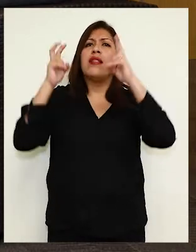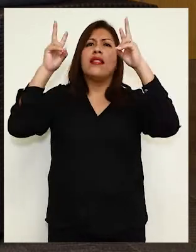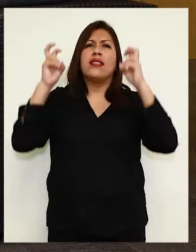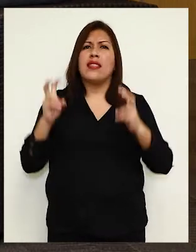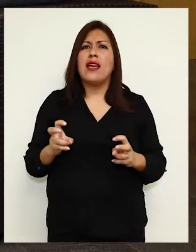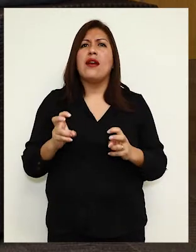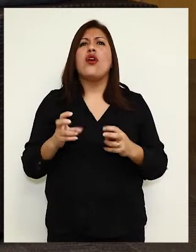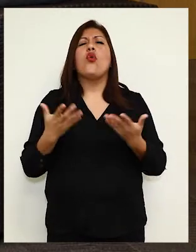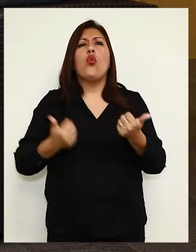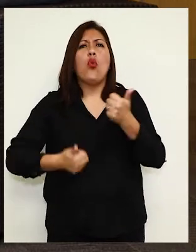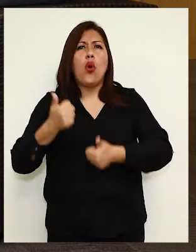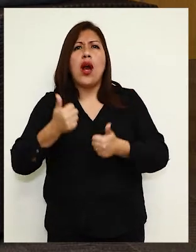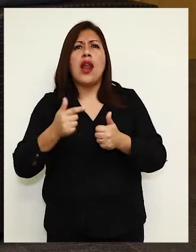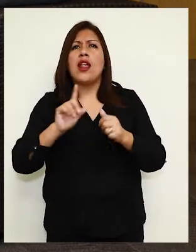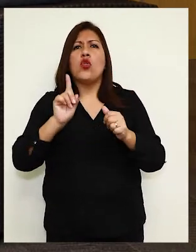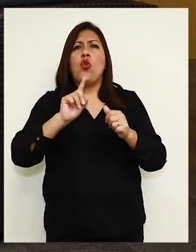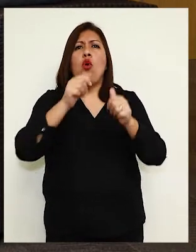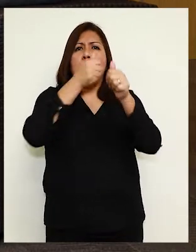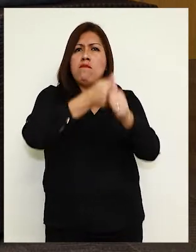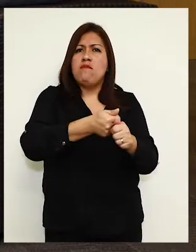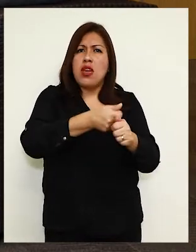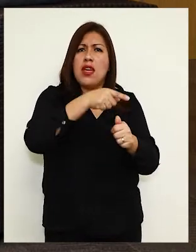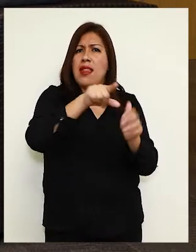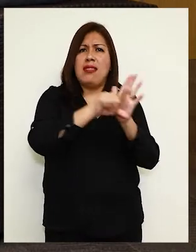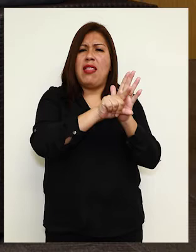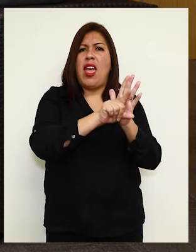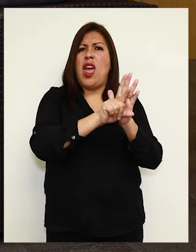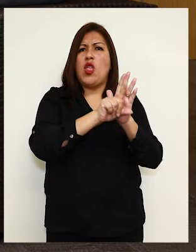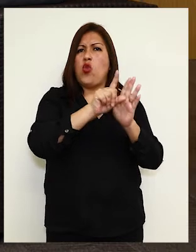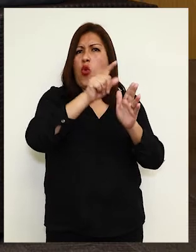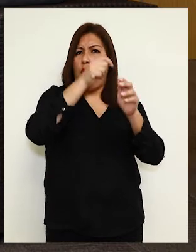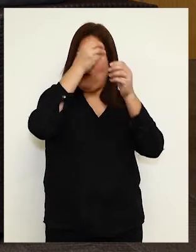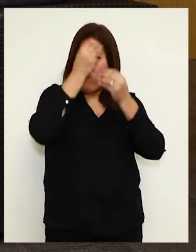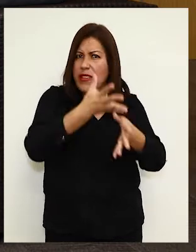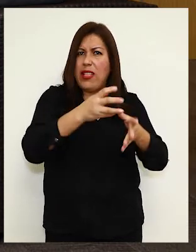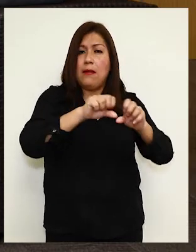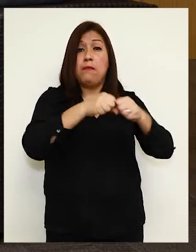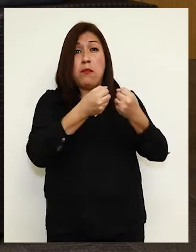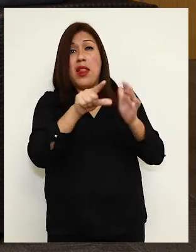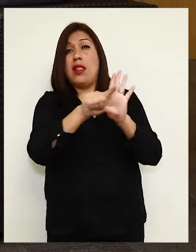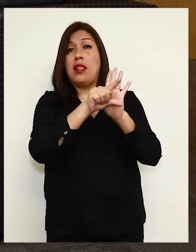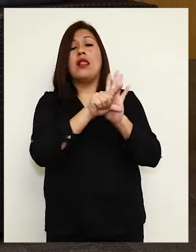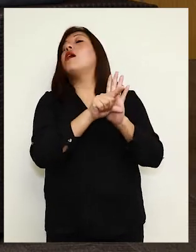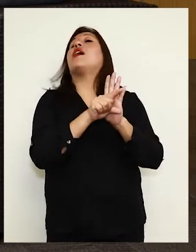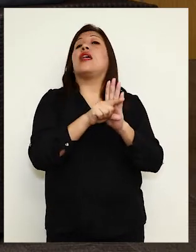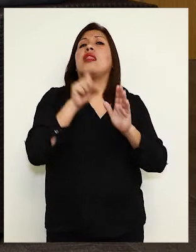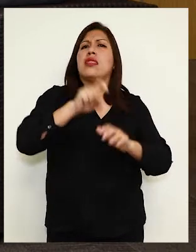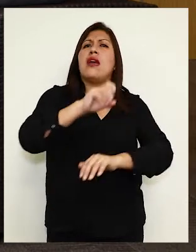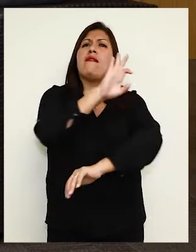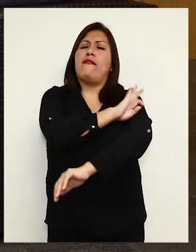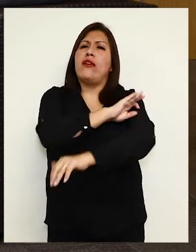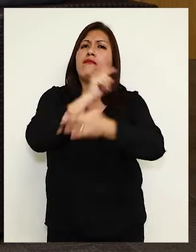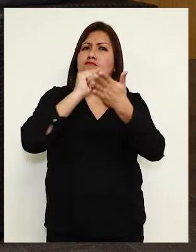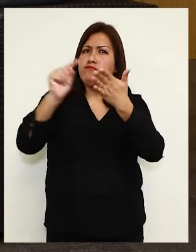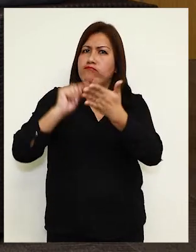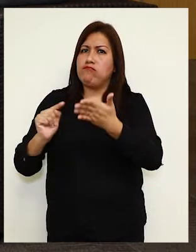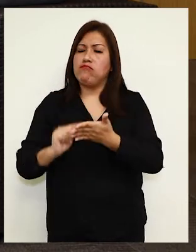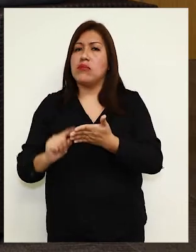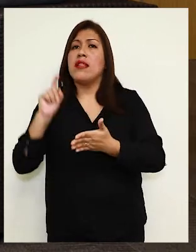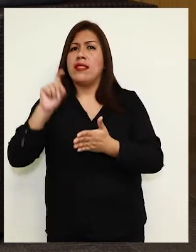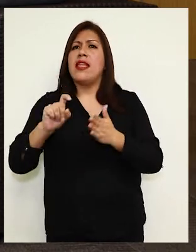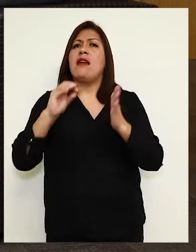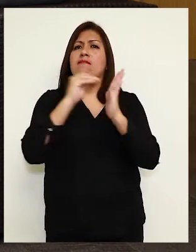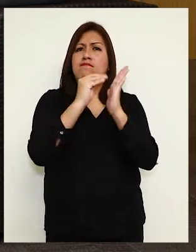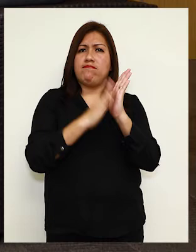de la Ley 29973, a la fiscalización de los ejes que debemos normar y de